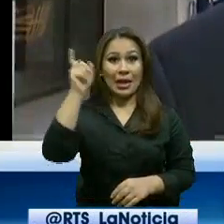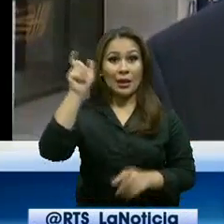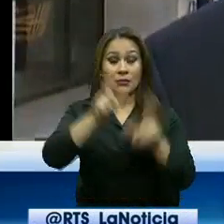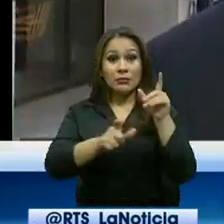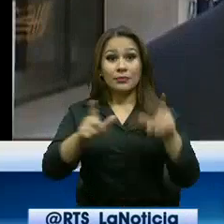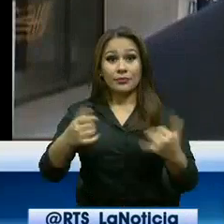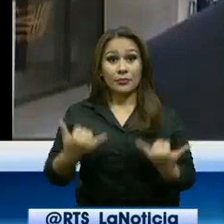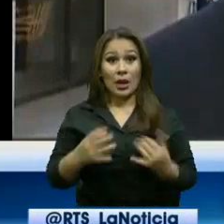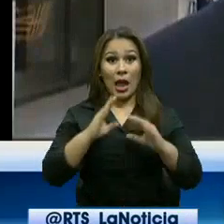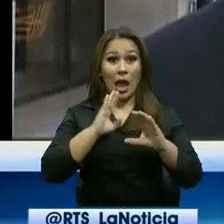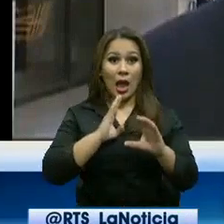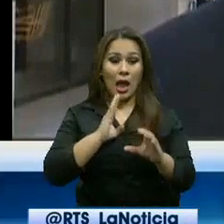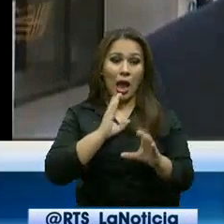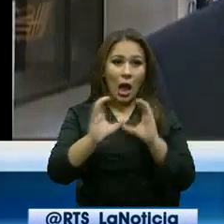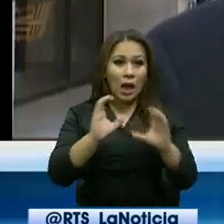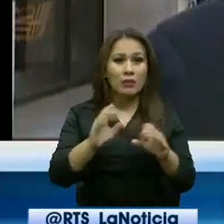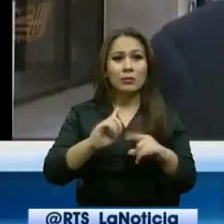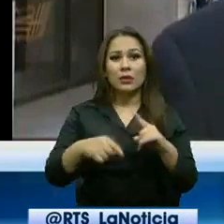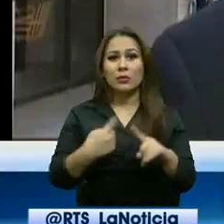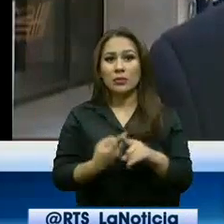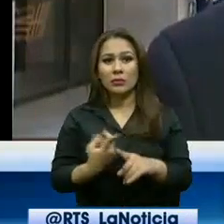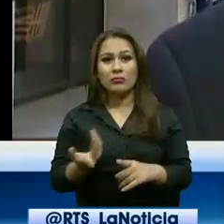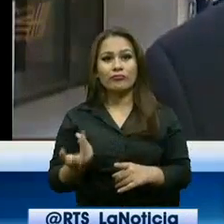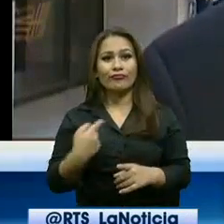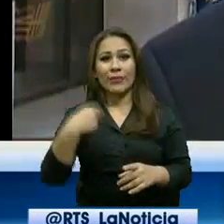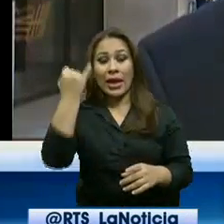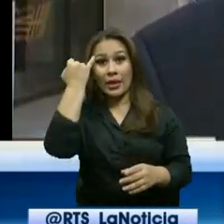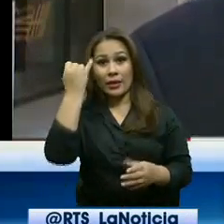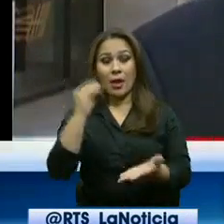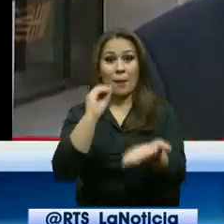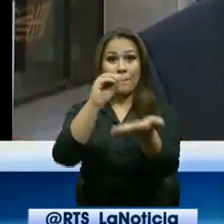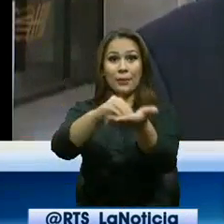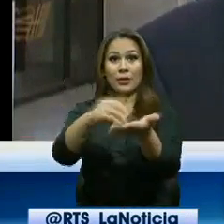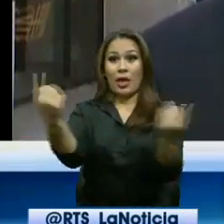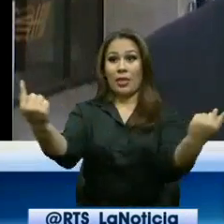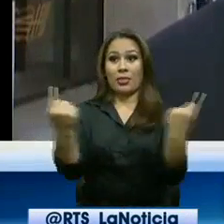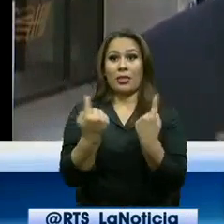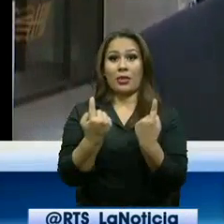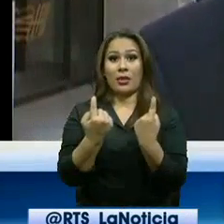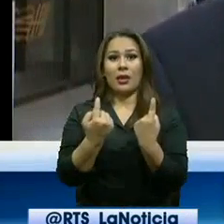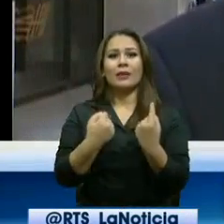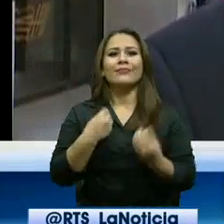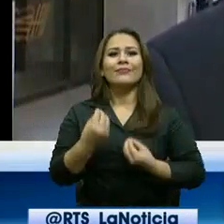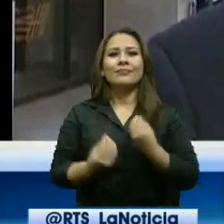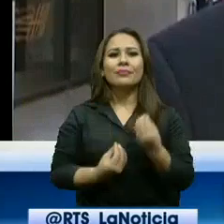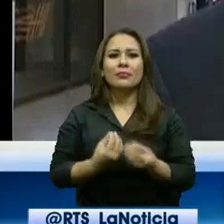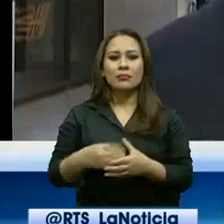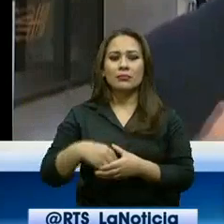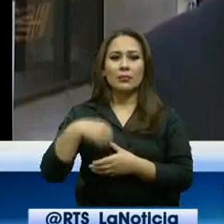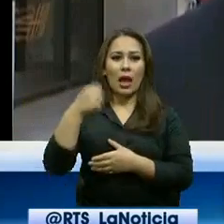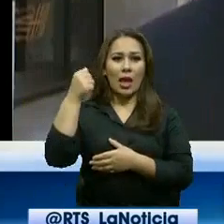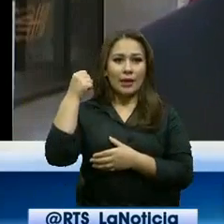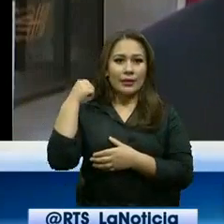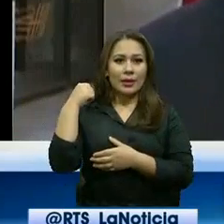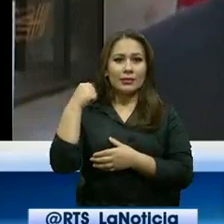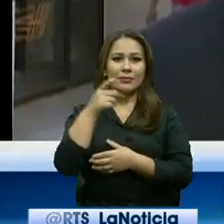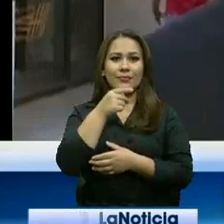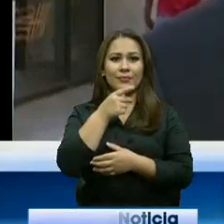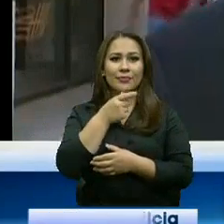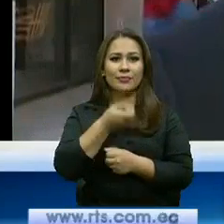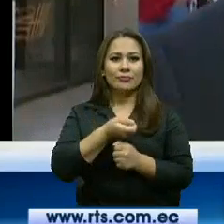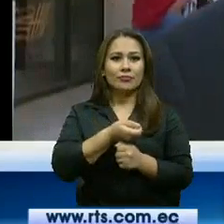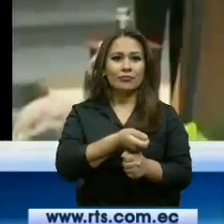lo que se va a hablar cada vez que se ponga una propuesta en la mesa es... ¿qué hay detrás de la intención